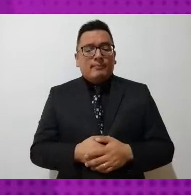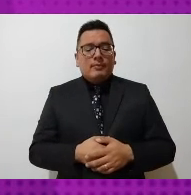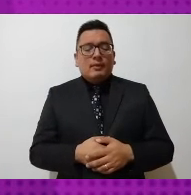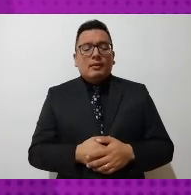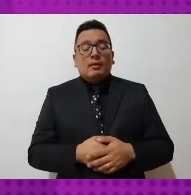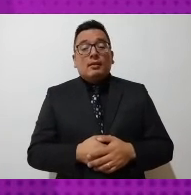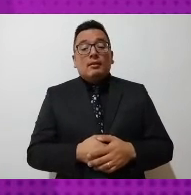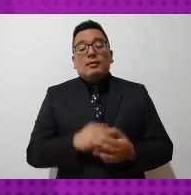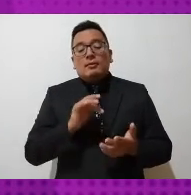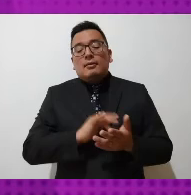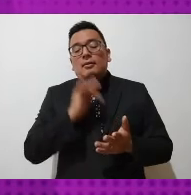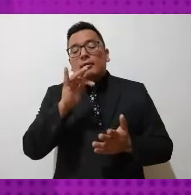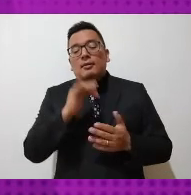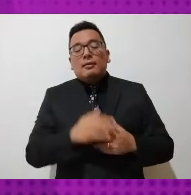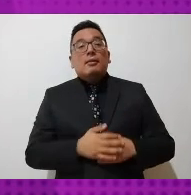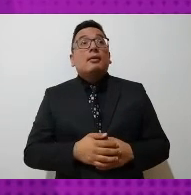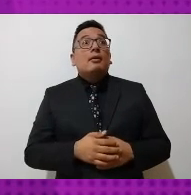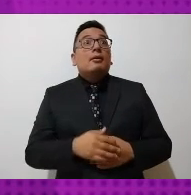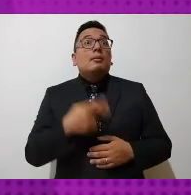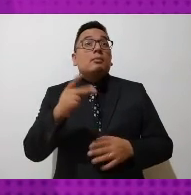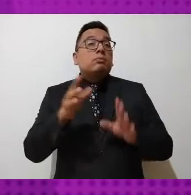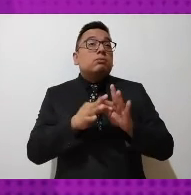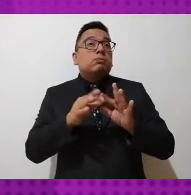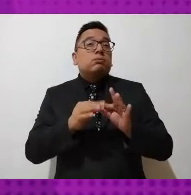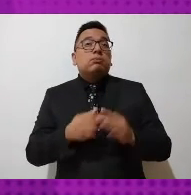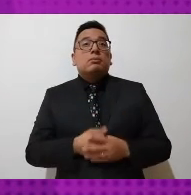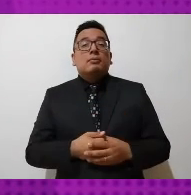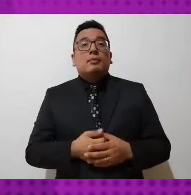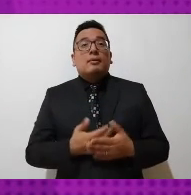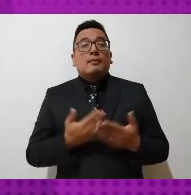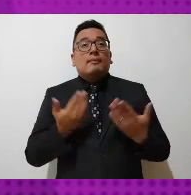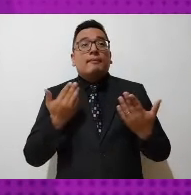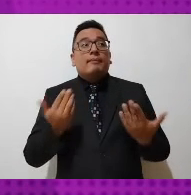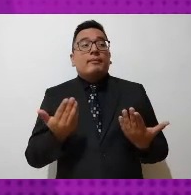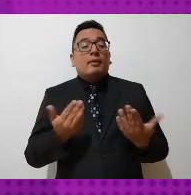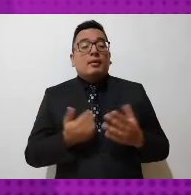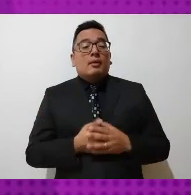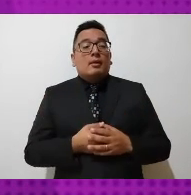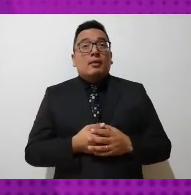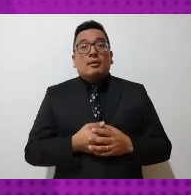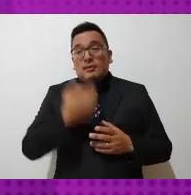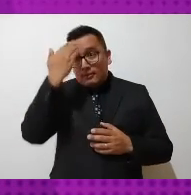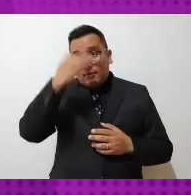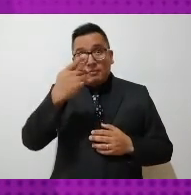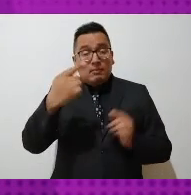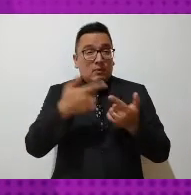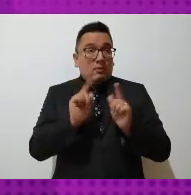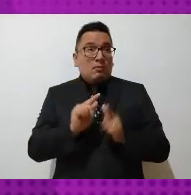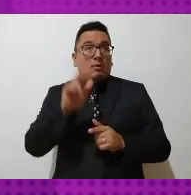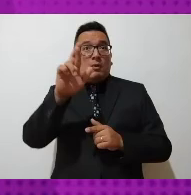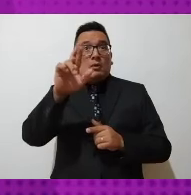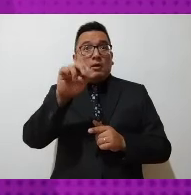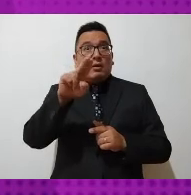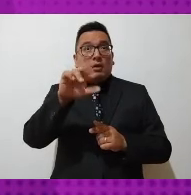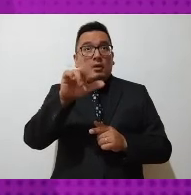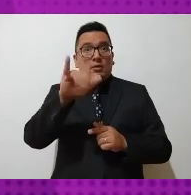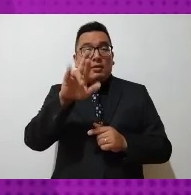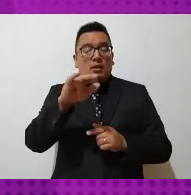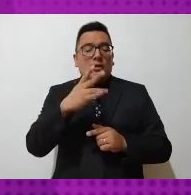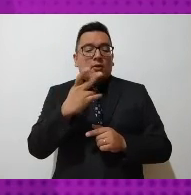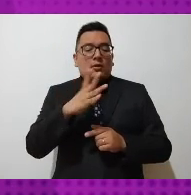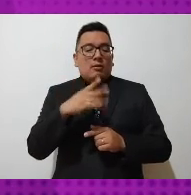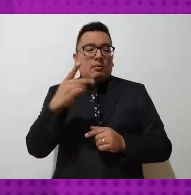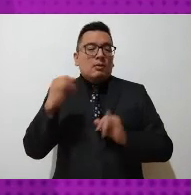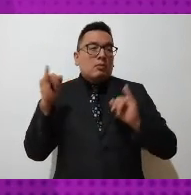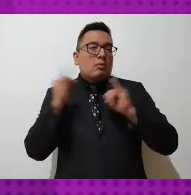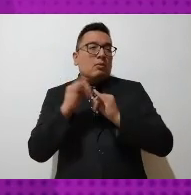este programa. Te agradezco mucho pues, tus comentarios y nada más, efectivamente, Renacidi ha sido una institución que nos ha